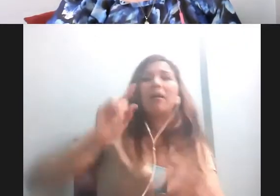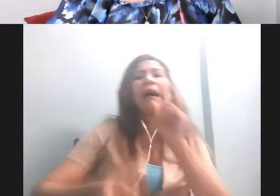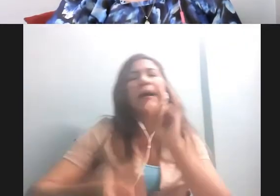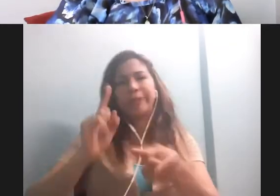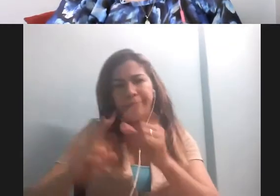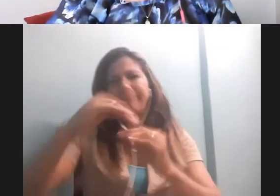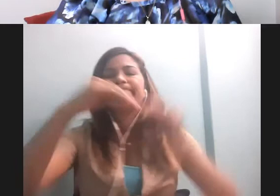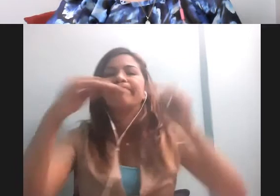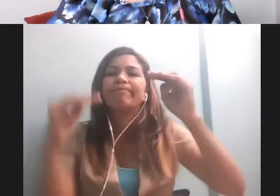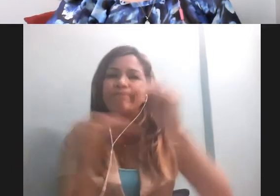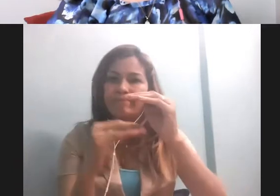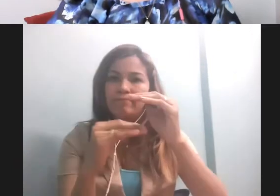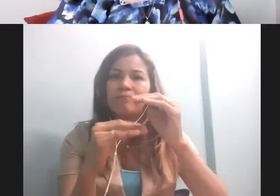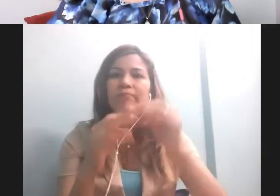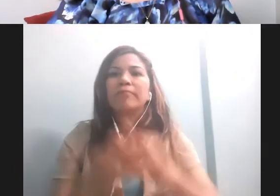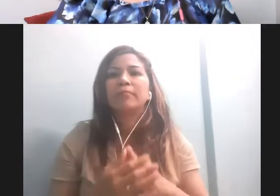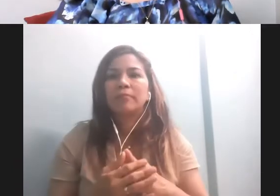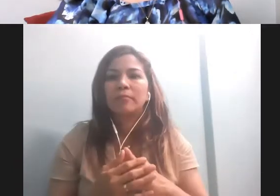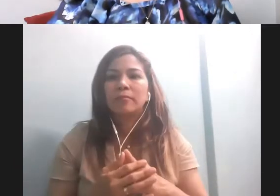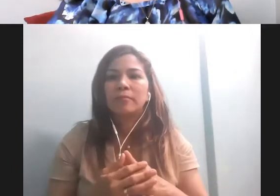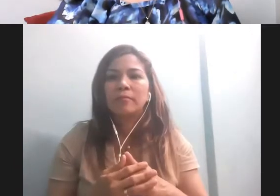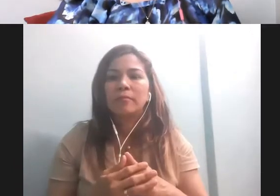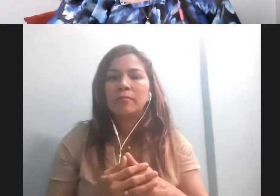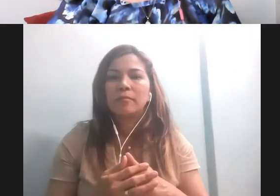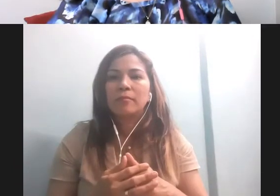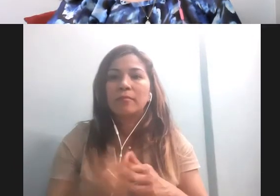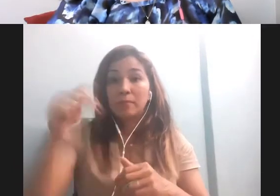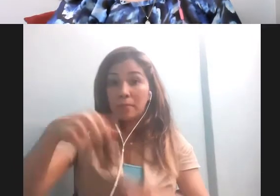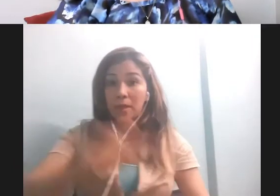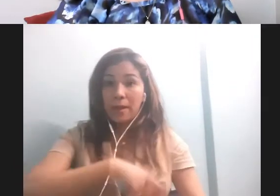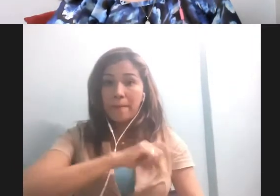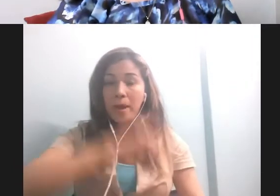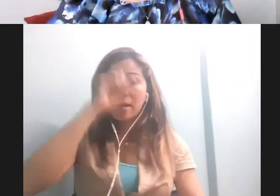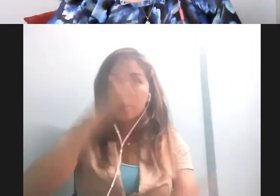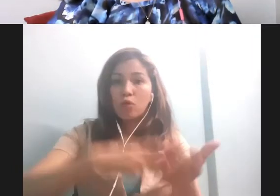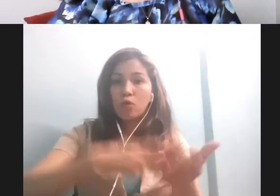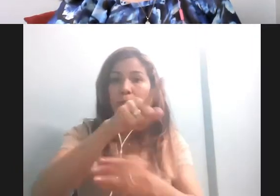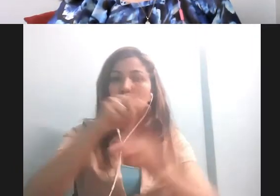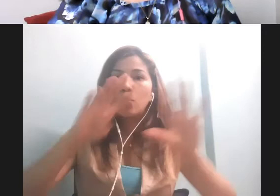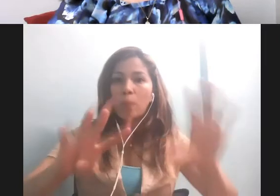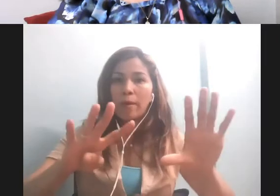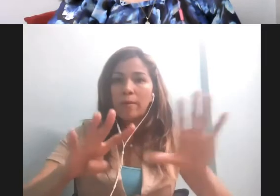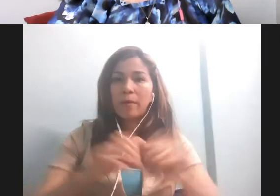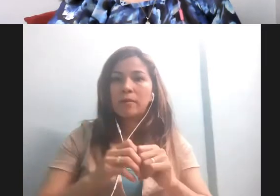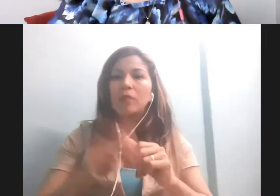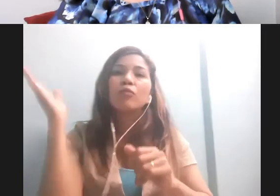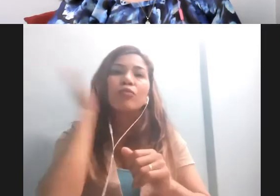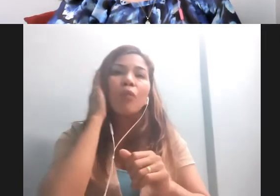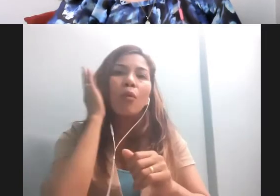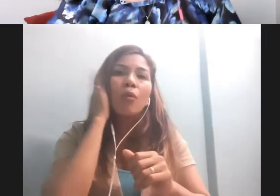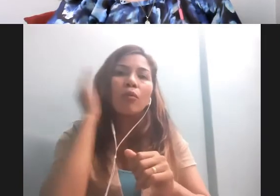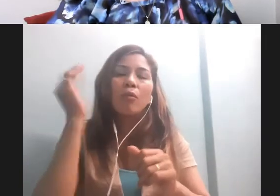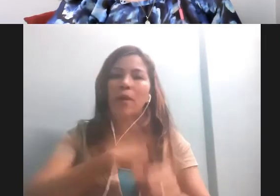forma. Incluso, fíjate algo importante, aquí en España, en el 2019, la Confederación de Sordos pidió